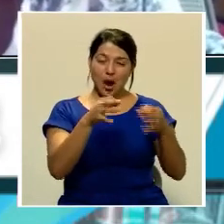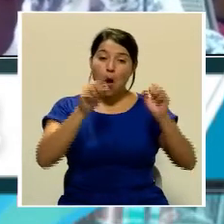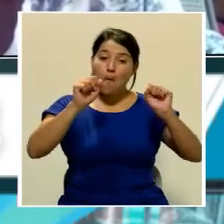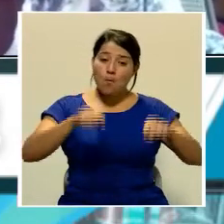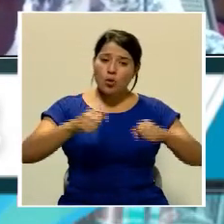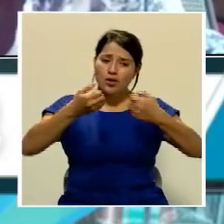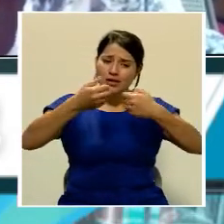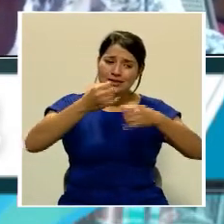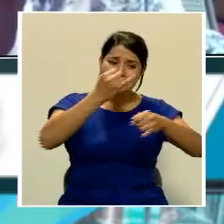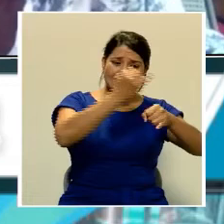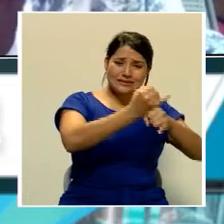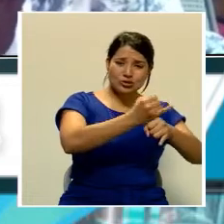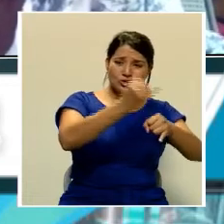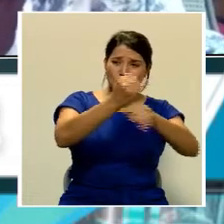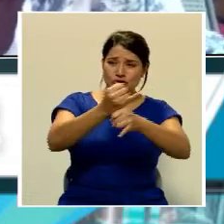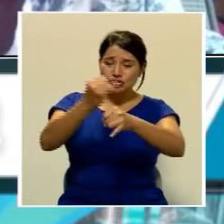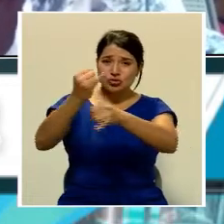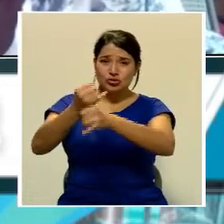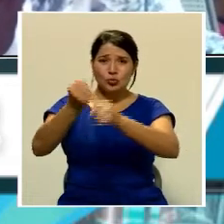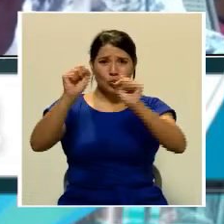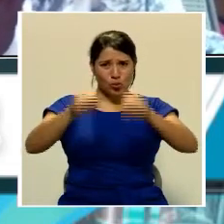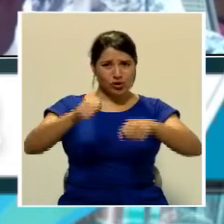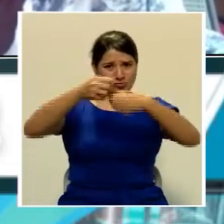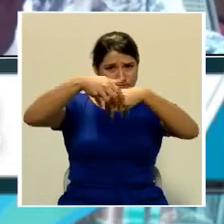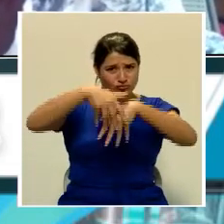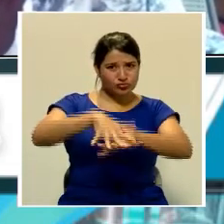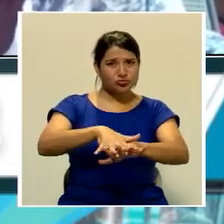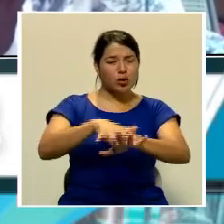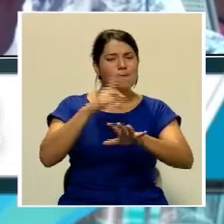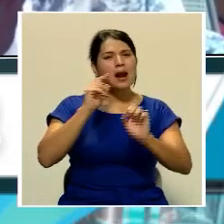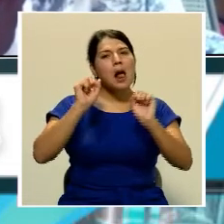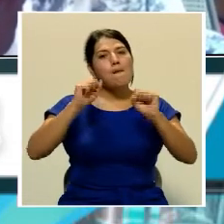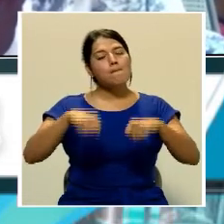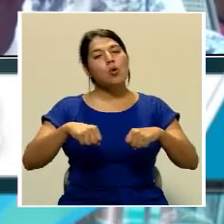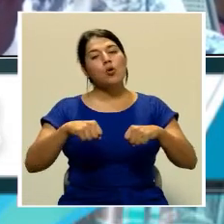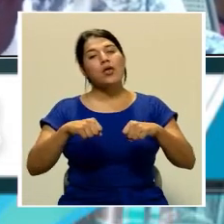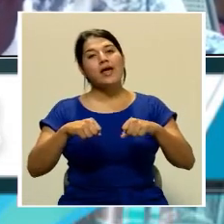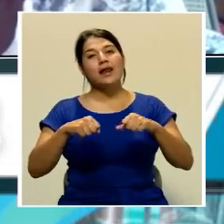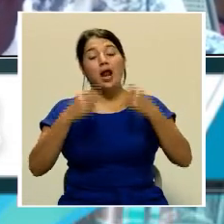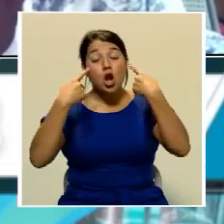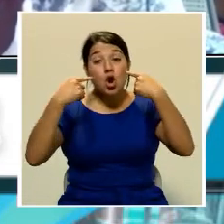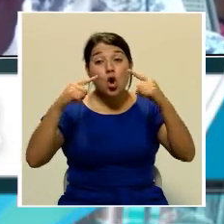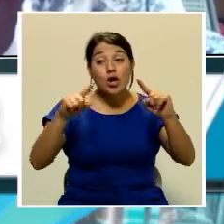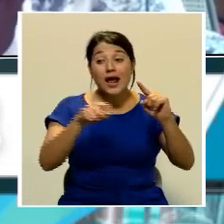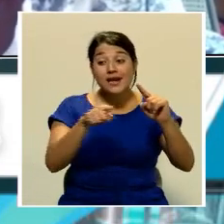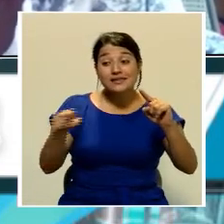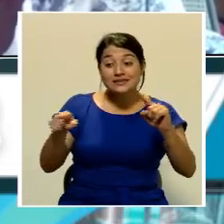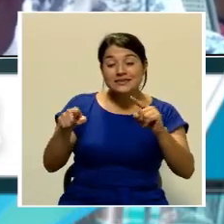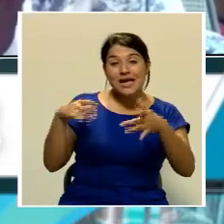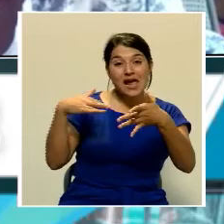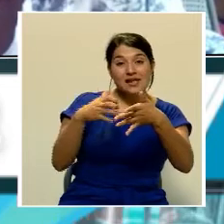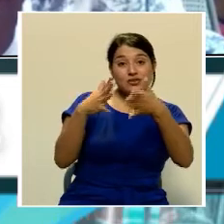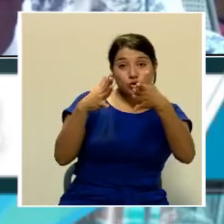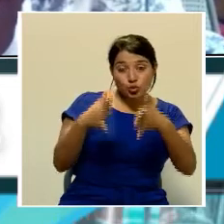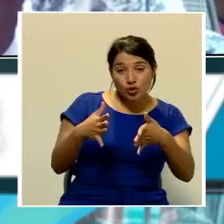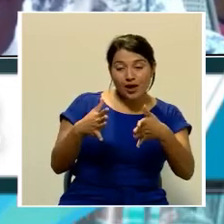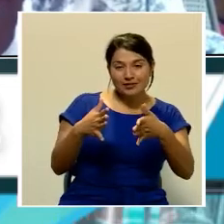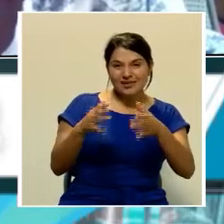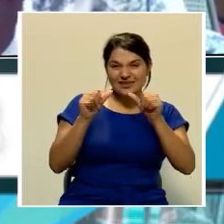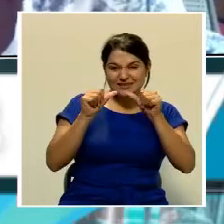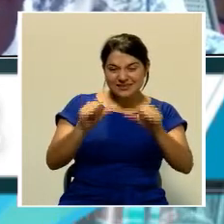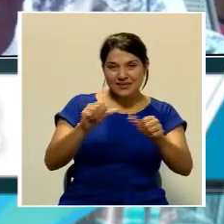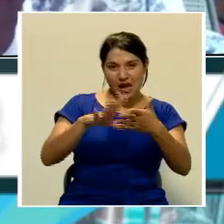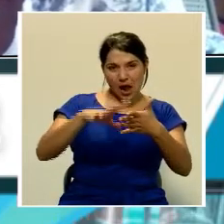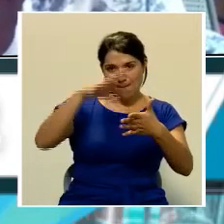articular esfuerzos y actores para mantener a los chicos adentro de la escuela,